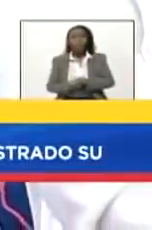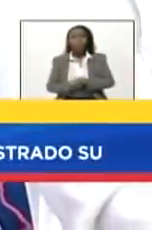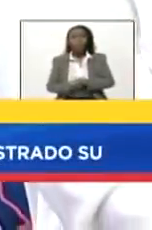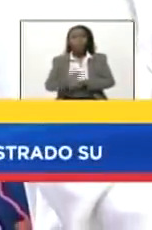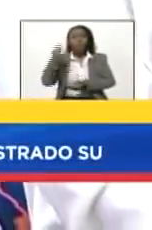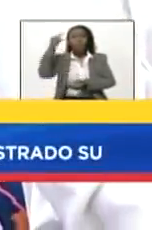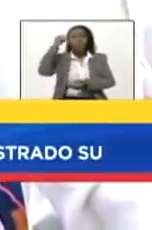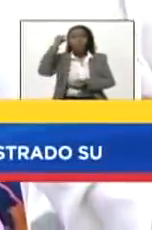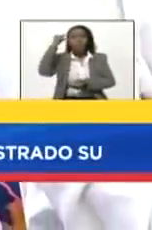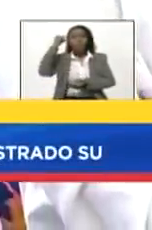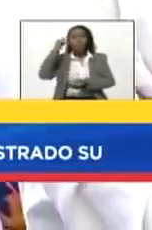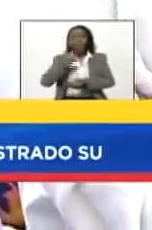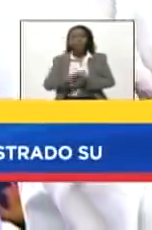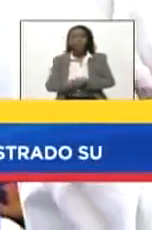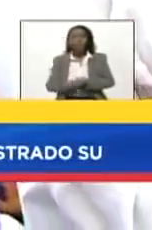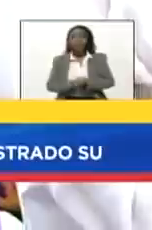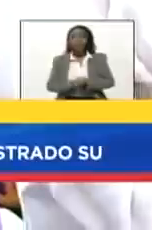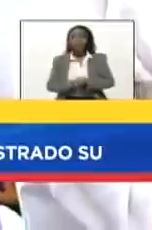el Día